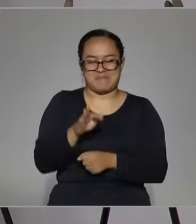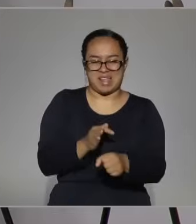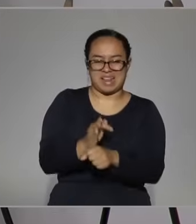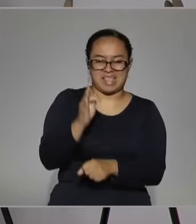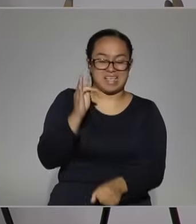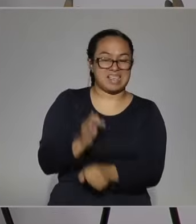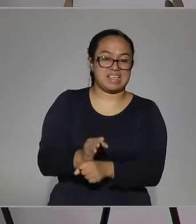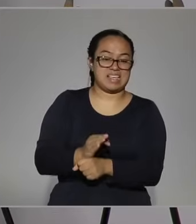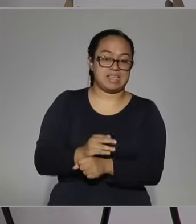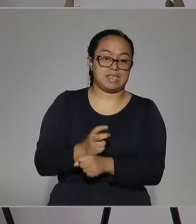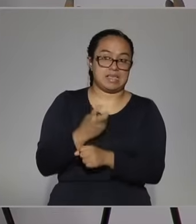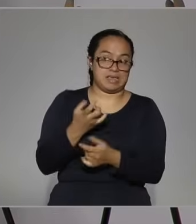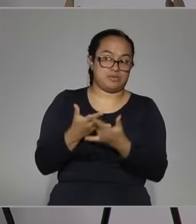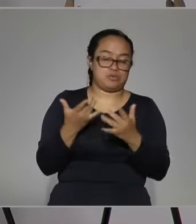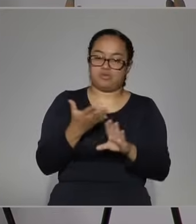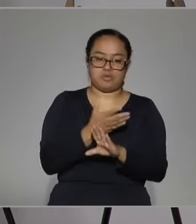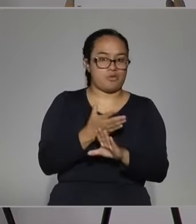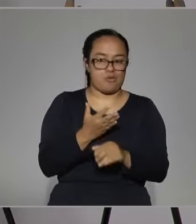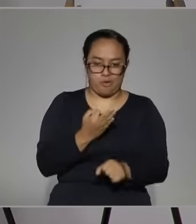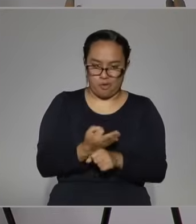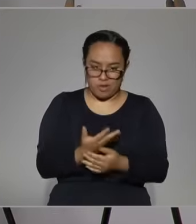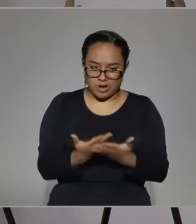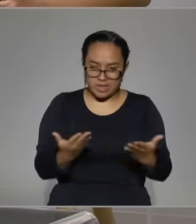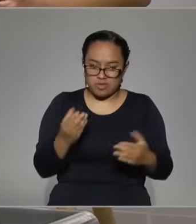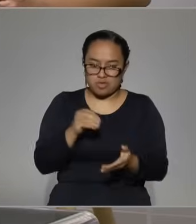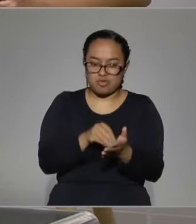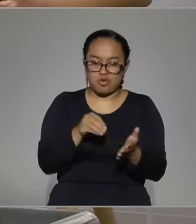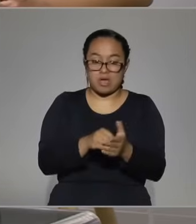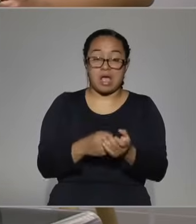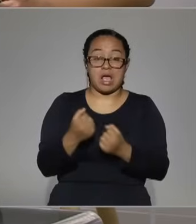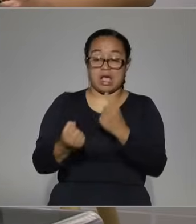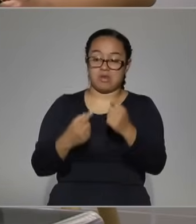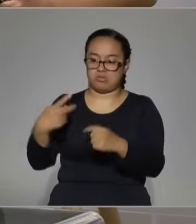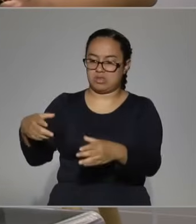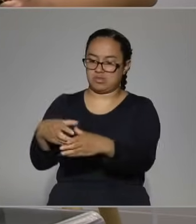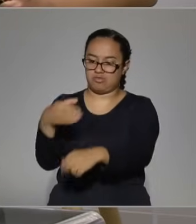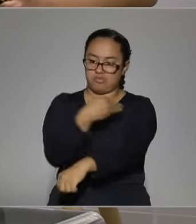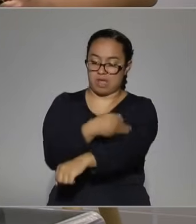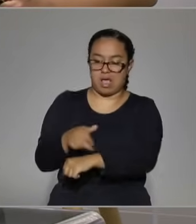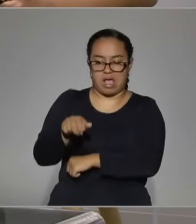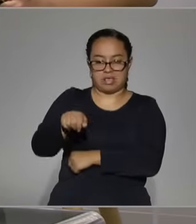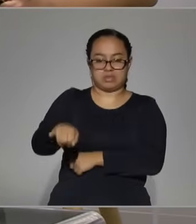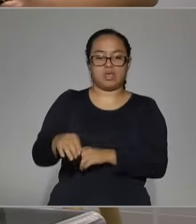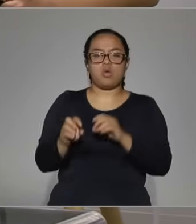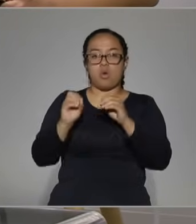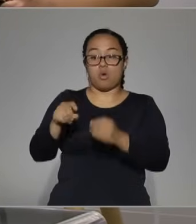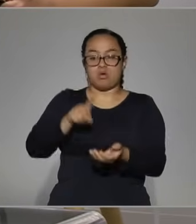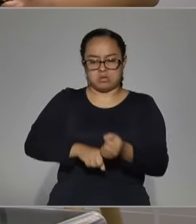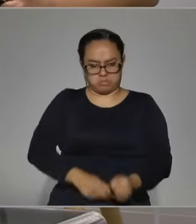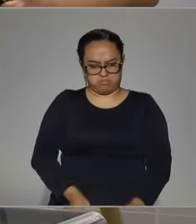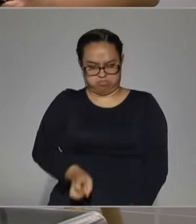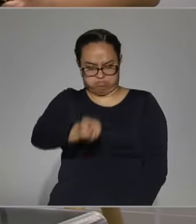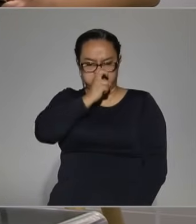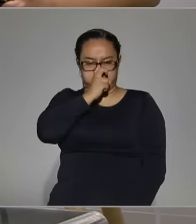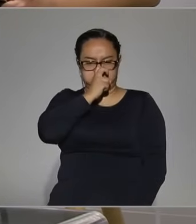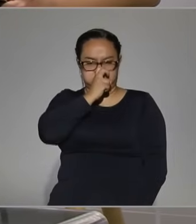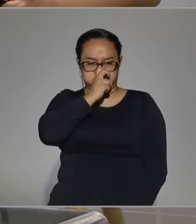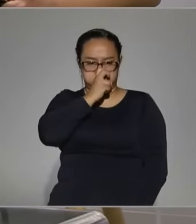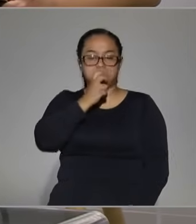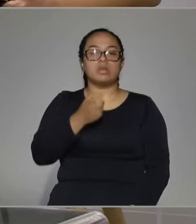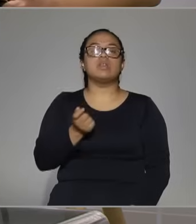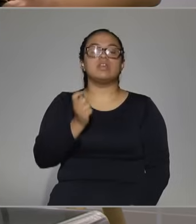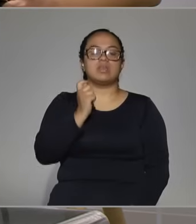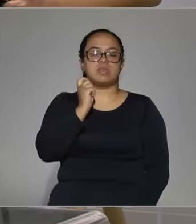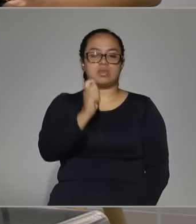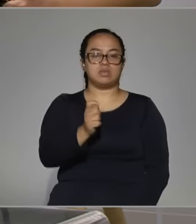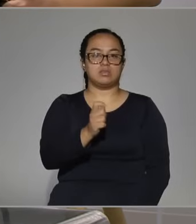eso es en historias. No, se vive en la vida cotidiana todavía. Hay familias así o familias que son tan rígidas y tenemos pues el castillo de